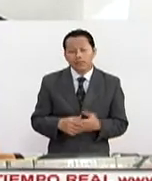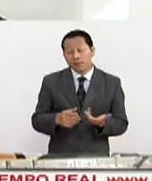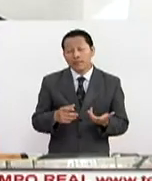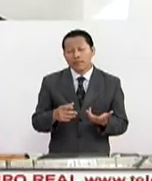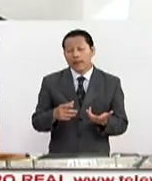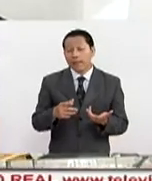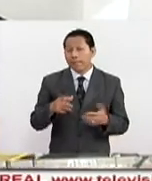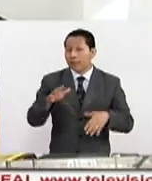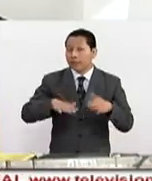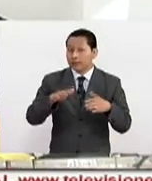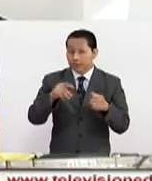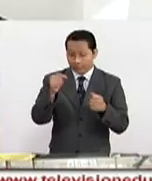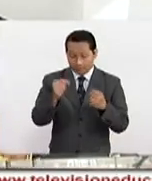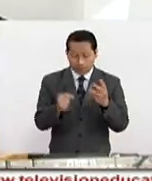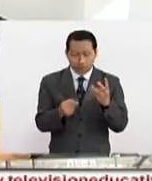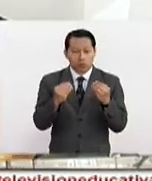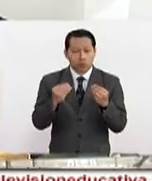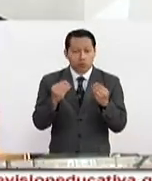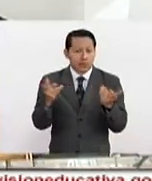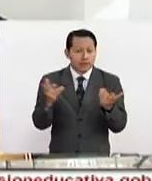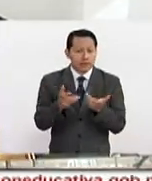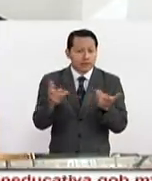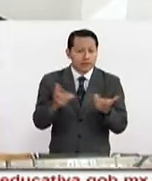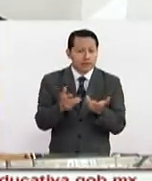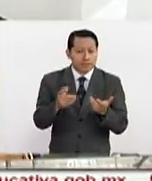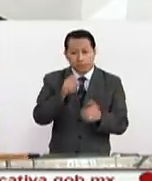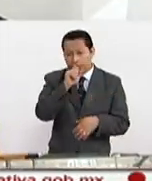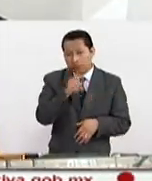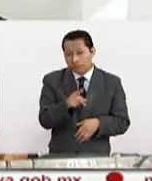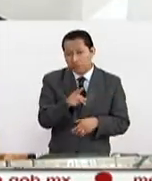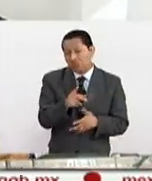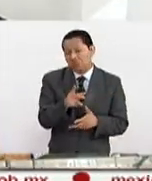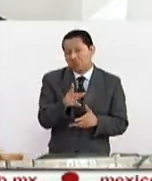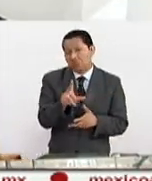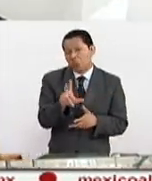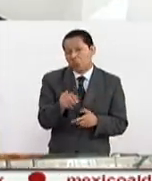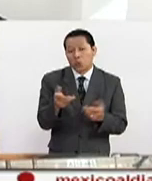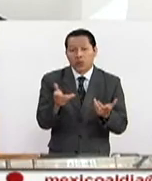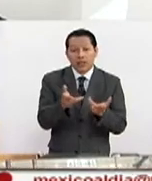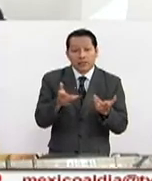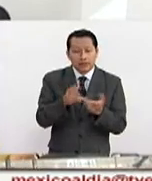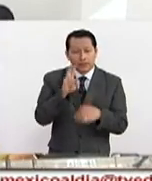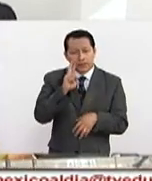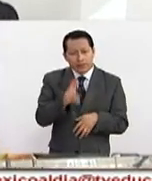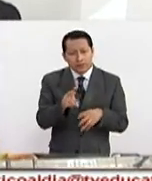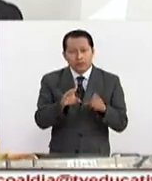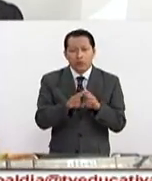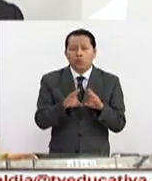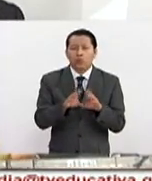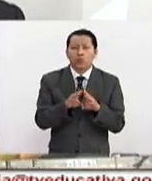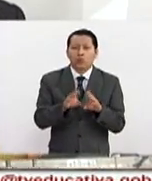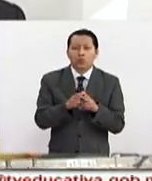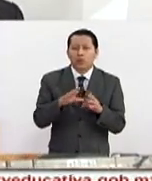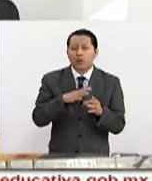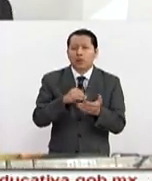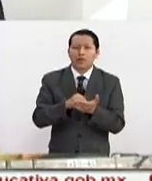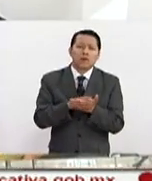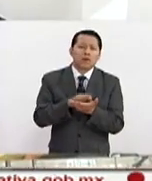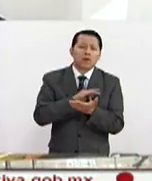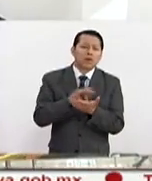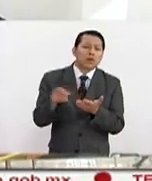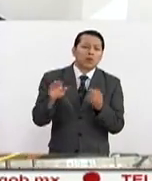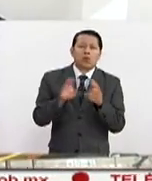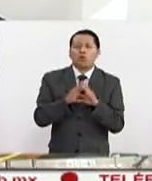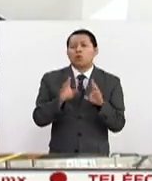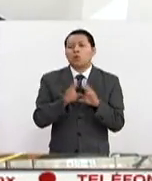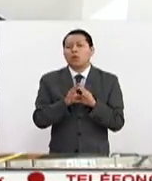que se deberían ya estar instrumentando y no se hacen. Lo que hemos visto es la presentación de una plataforma para